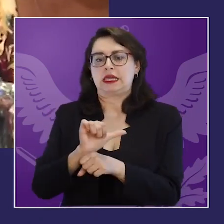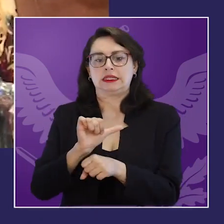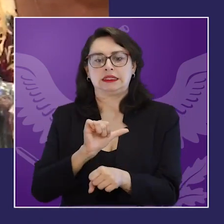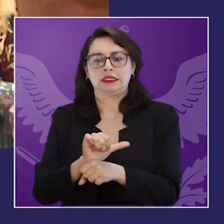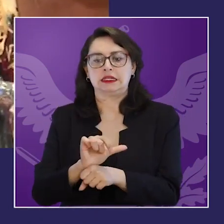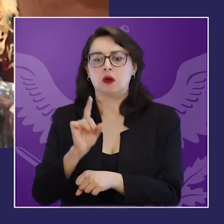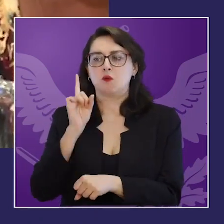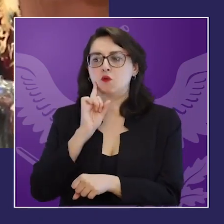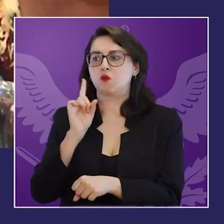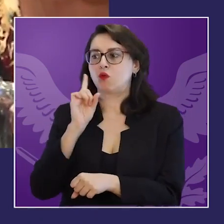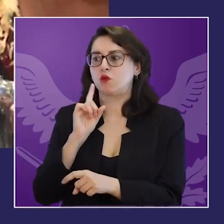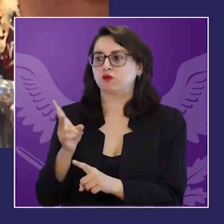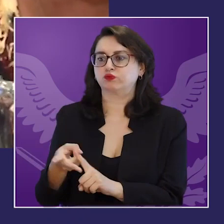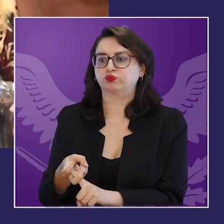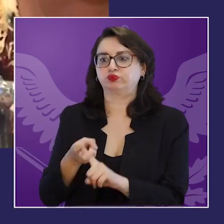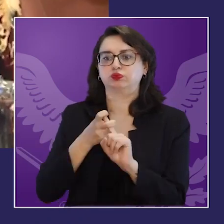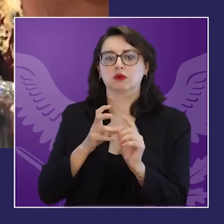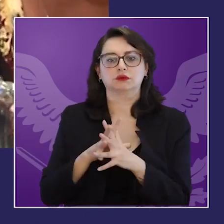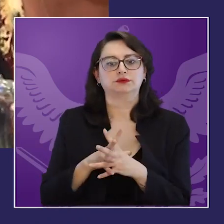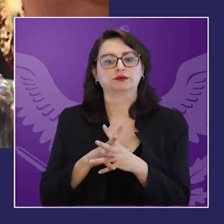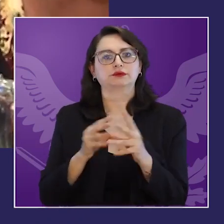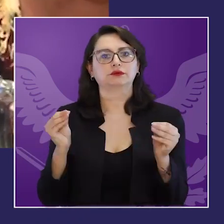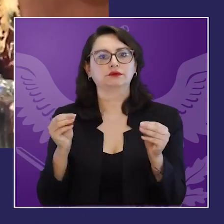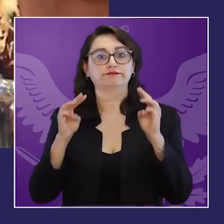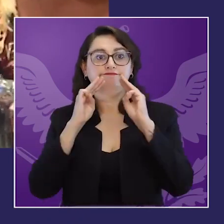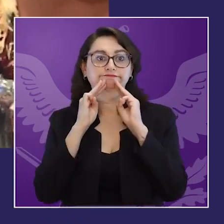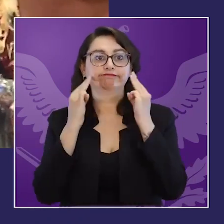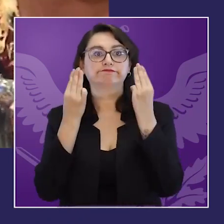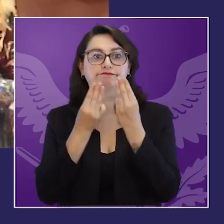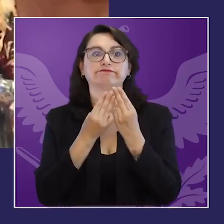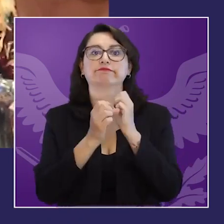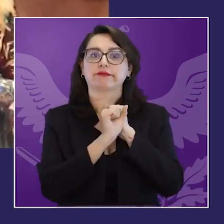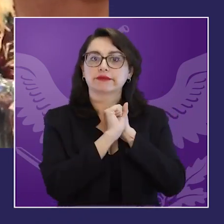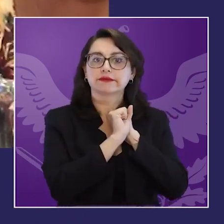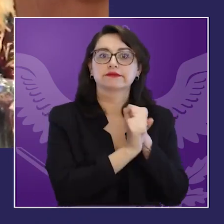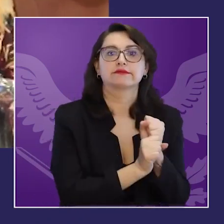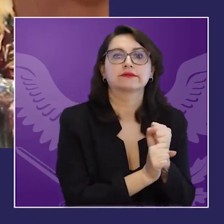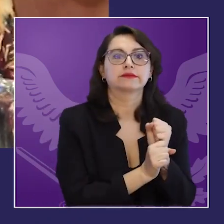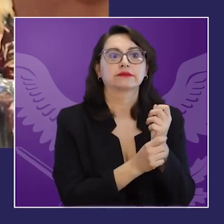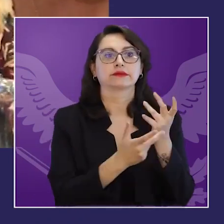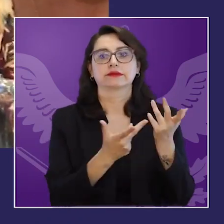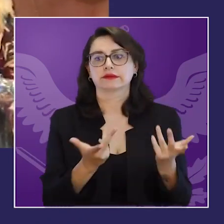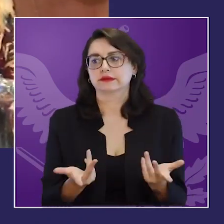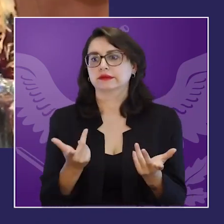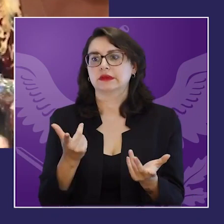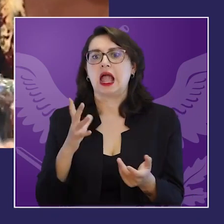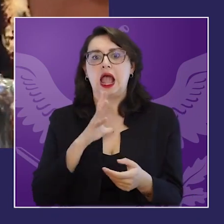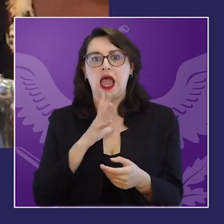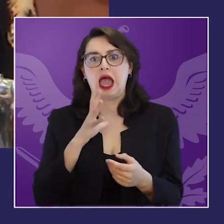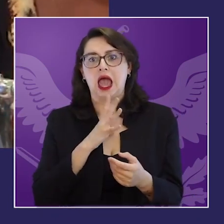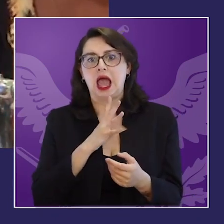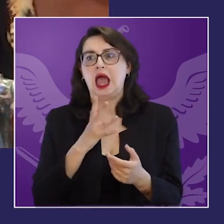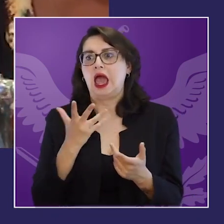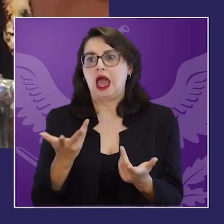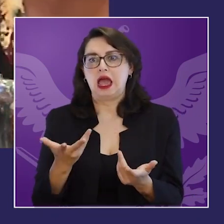en muchos. Pienso en el caso de Argentina, ¿qué pasa con las mujeres que desaparecen en crimen organizados,